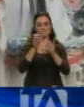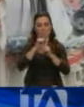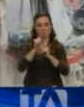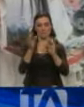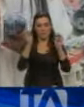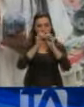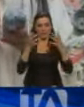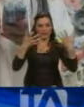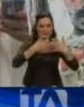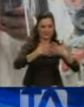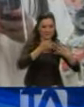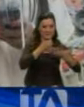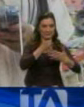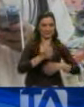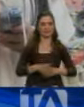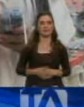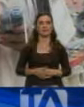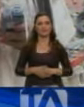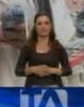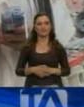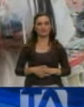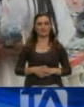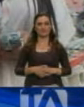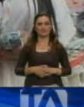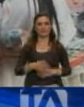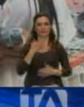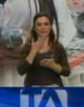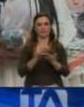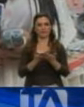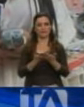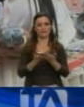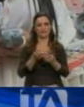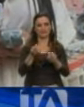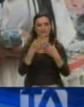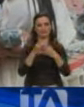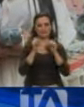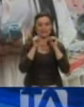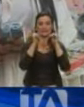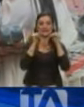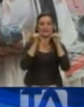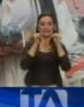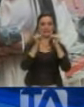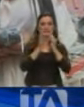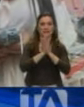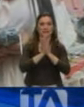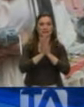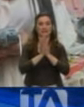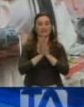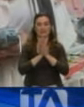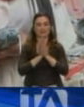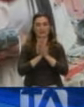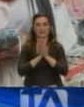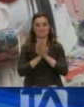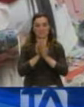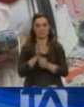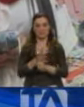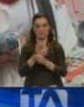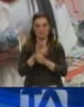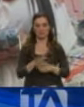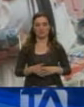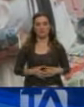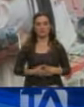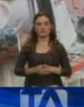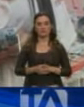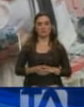lo amerita nuevamente estaremos en vivo. Gigi. Helen, muchísimas gracias por la información, impresionantes las imágenes de verdad de esta explosión que se